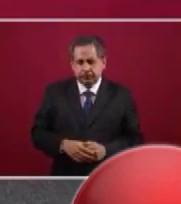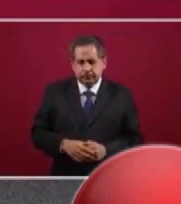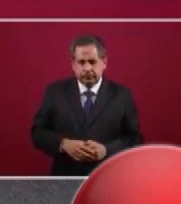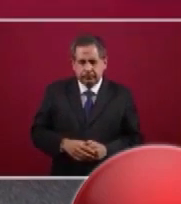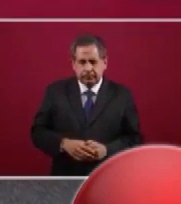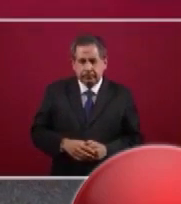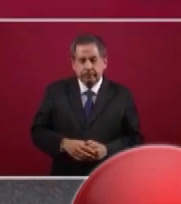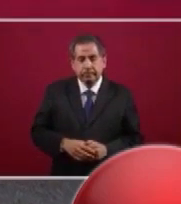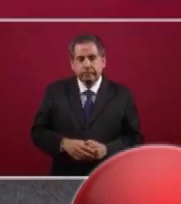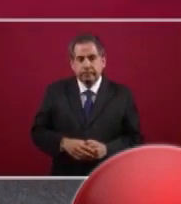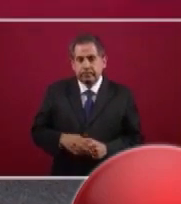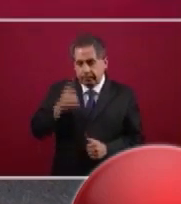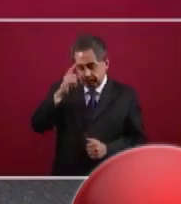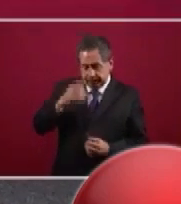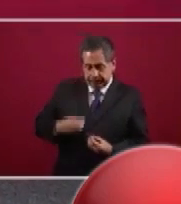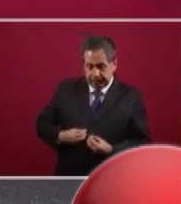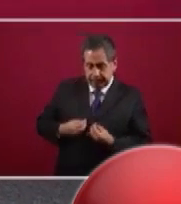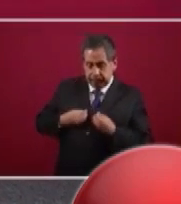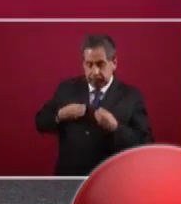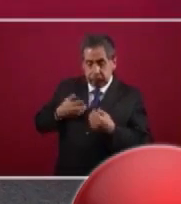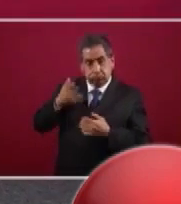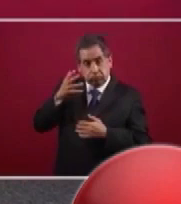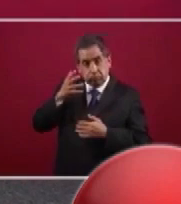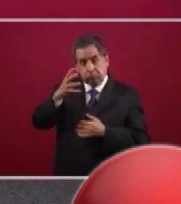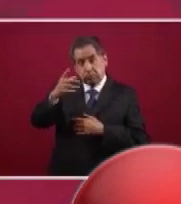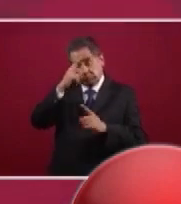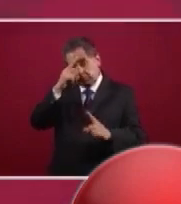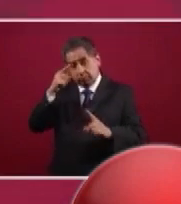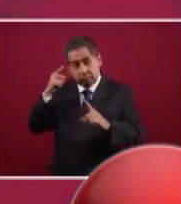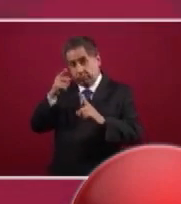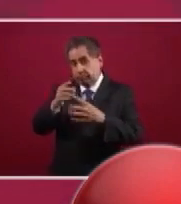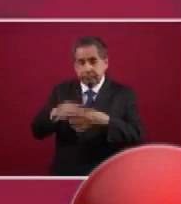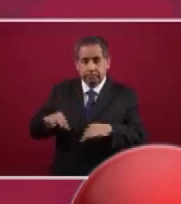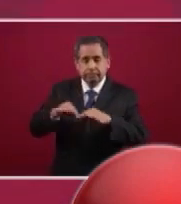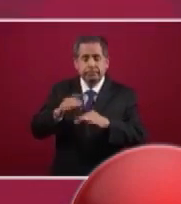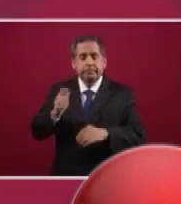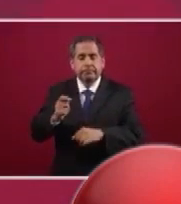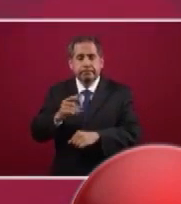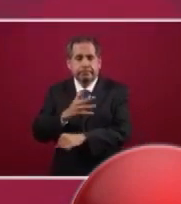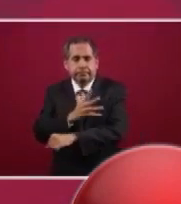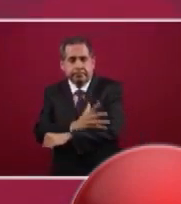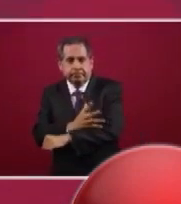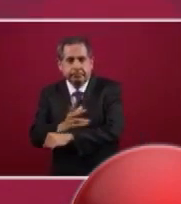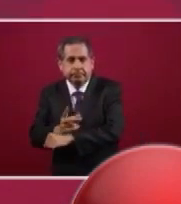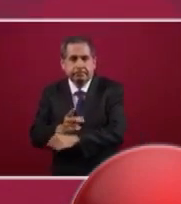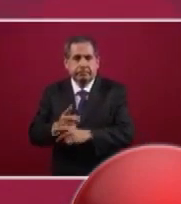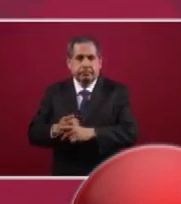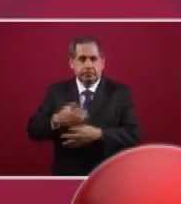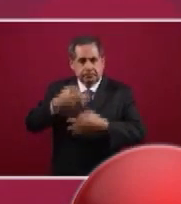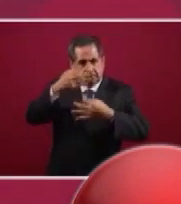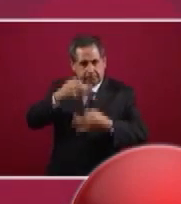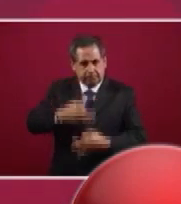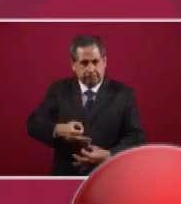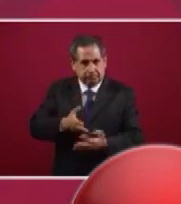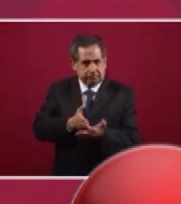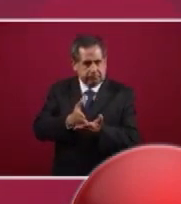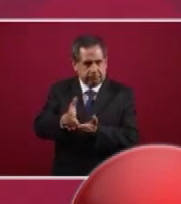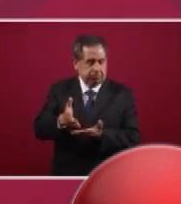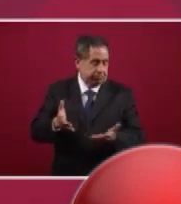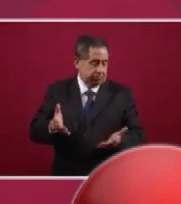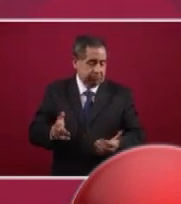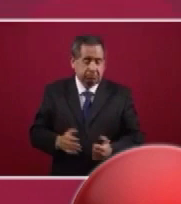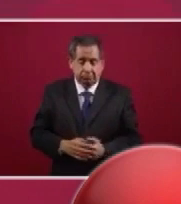Lo importante en la vida es la honestidad, la integridad,